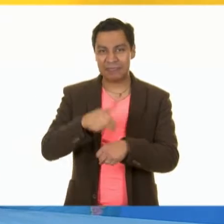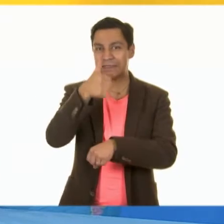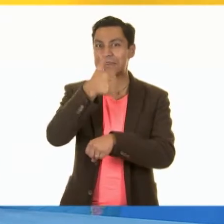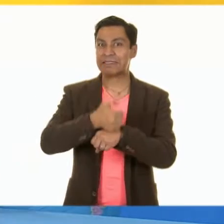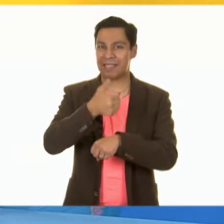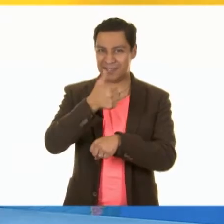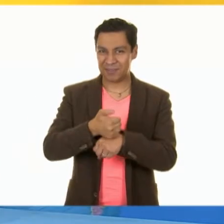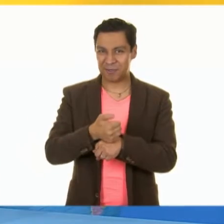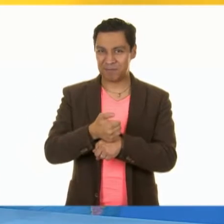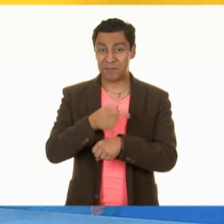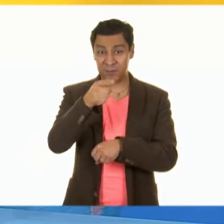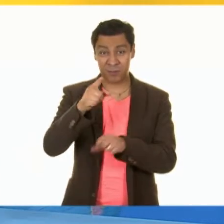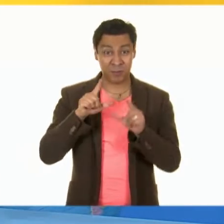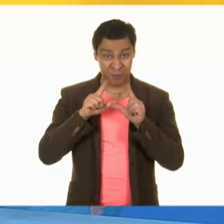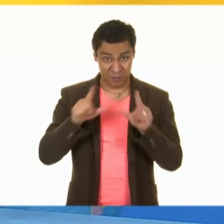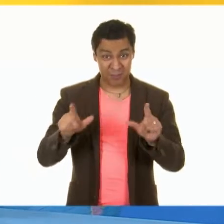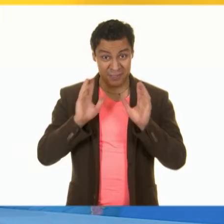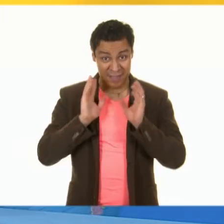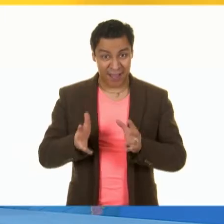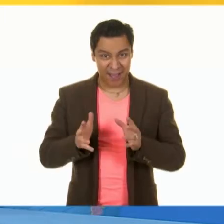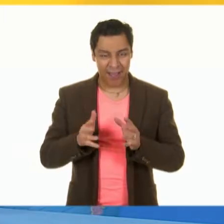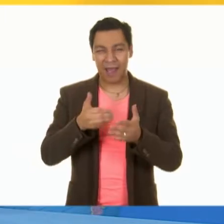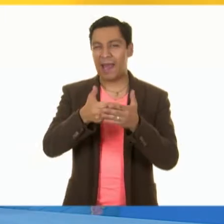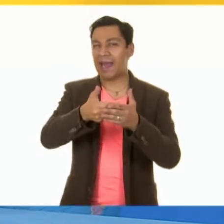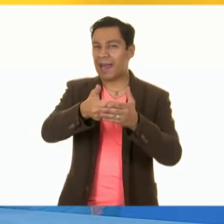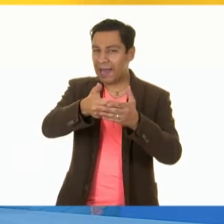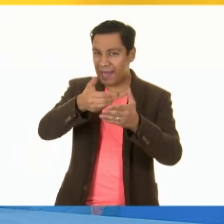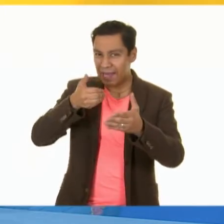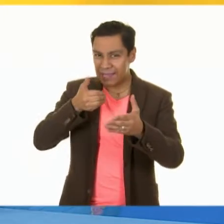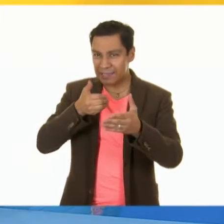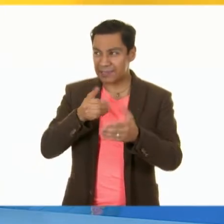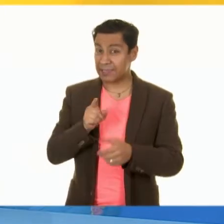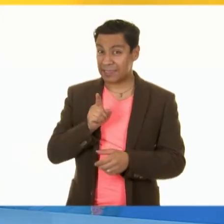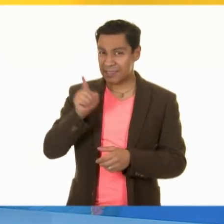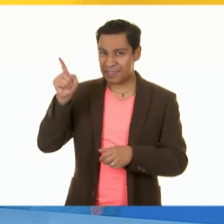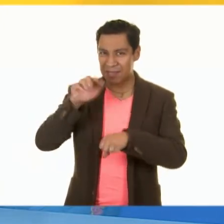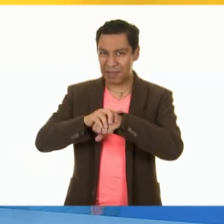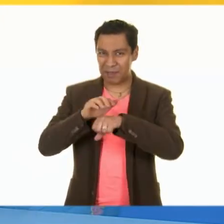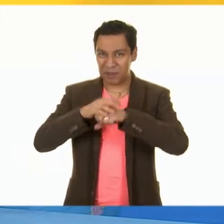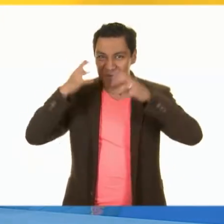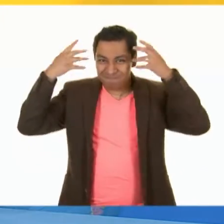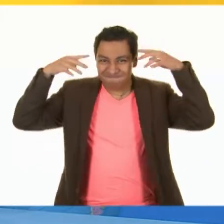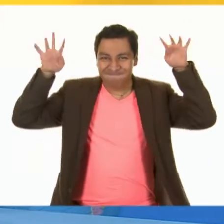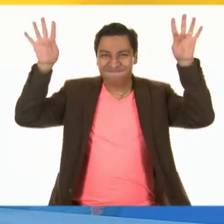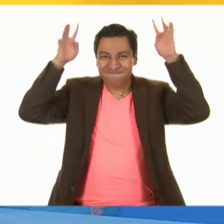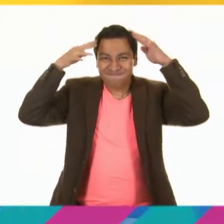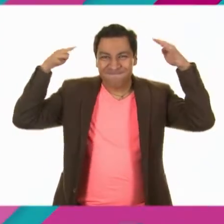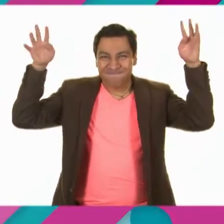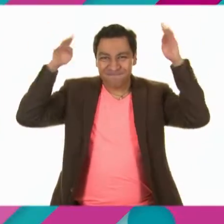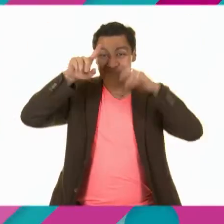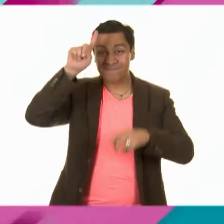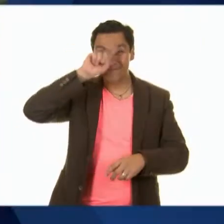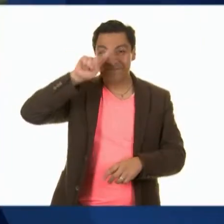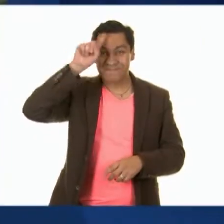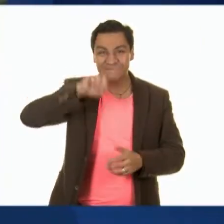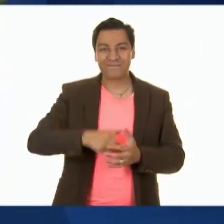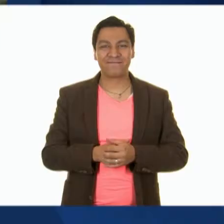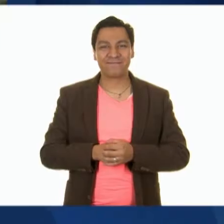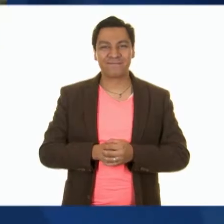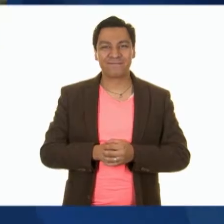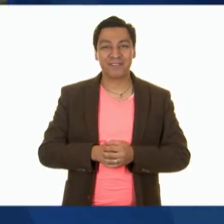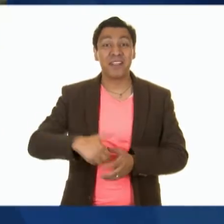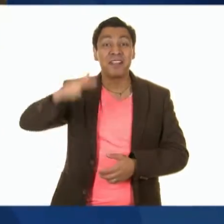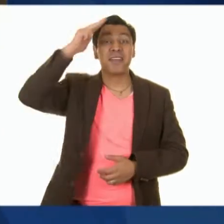están listos, antes de comenzar, vamos con Ajo Listo para que nos dé un consejo.